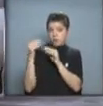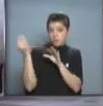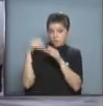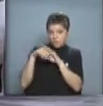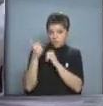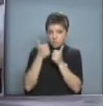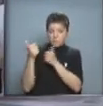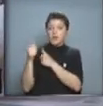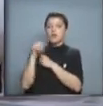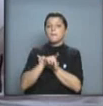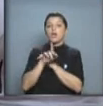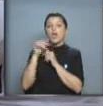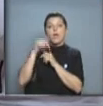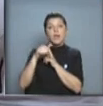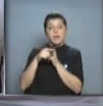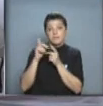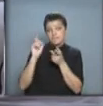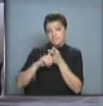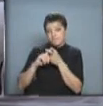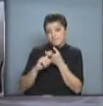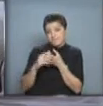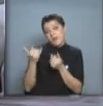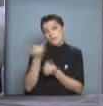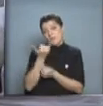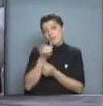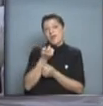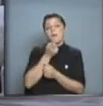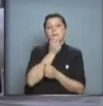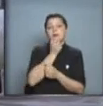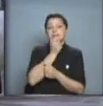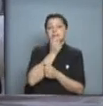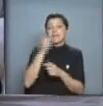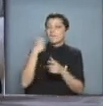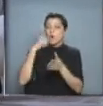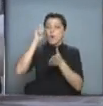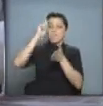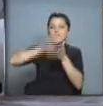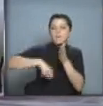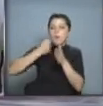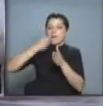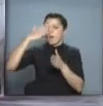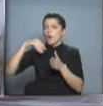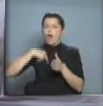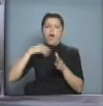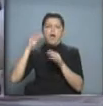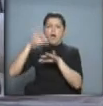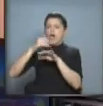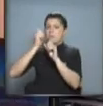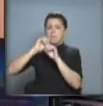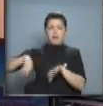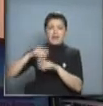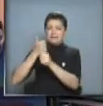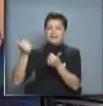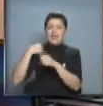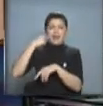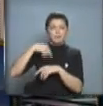ahí creo que habría matrimonio. Sin embargo, yo creo que, por ejemplo, si no te casas por miedo al divorcio, porque decís, ay, después me vas a sacar la mitad de todo. Sí,